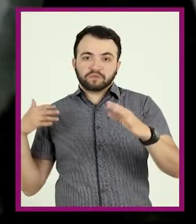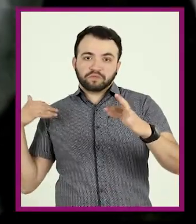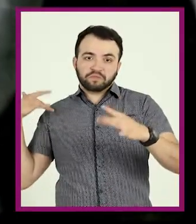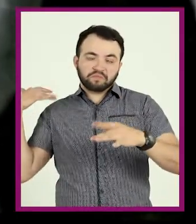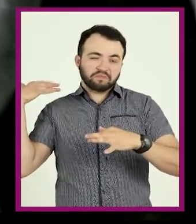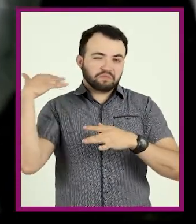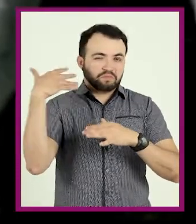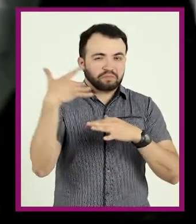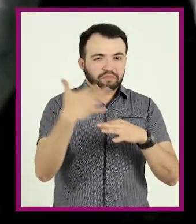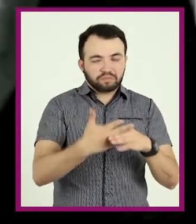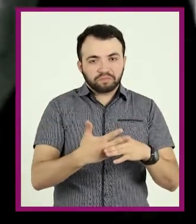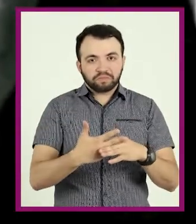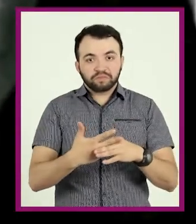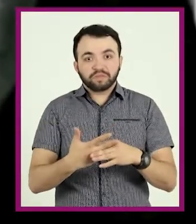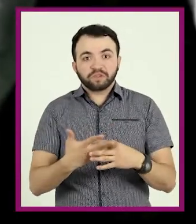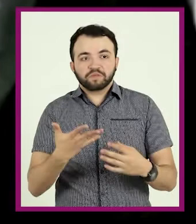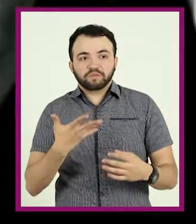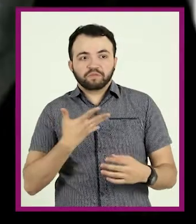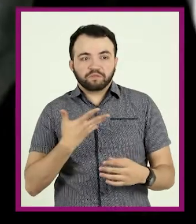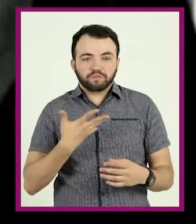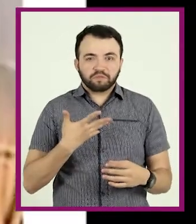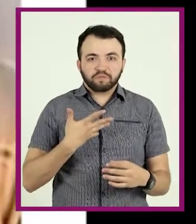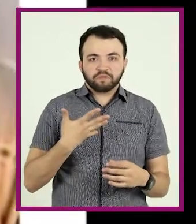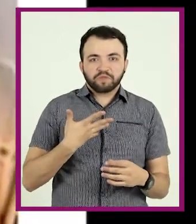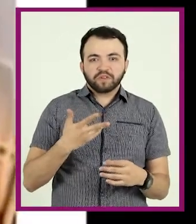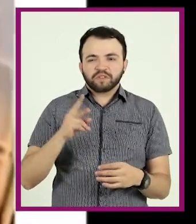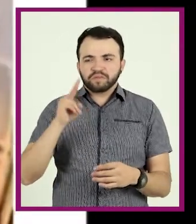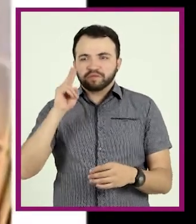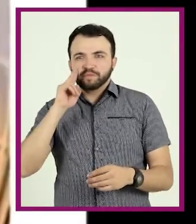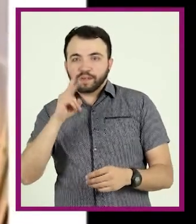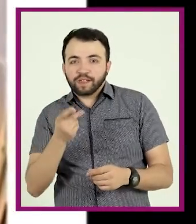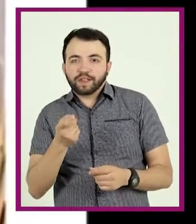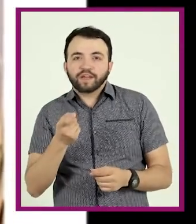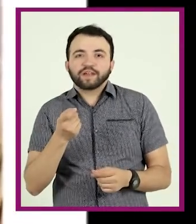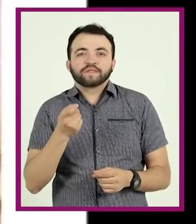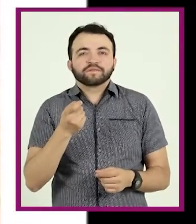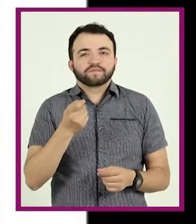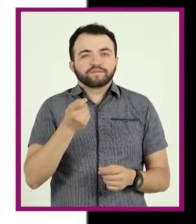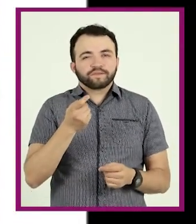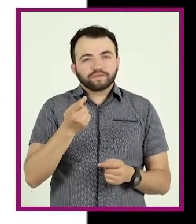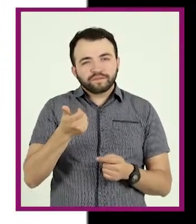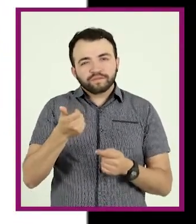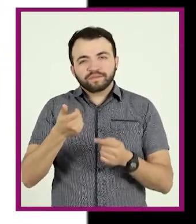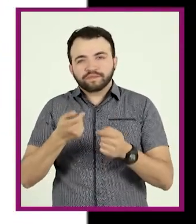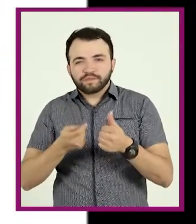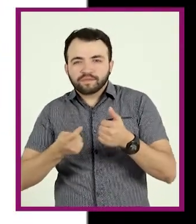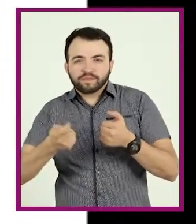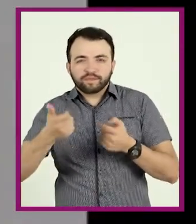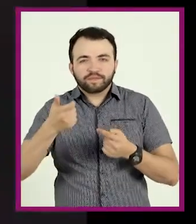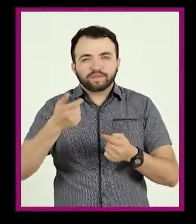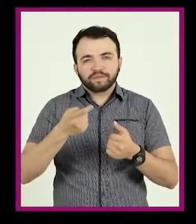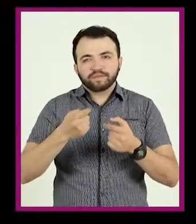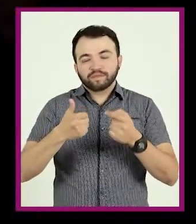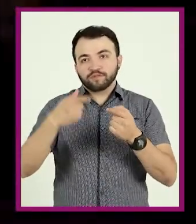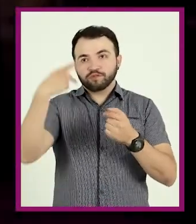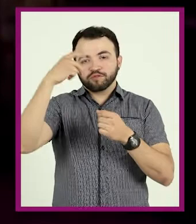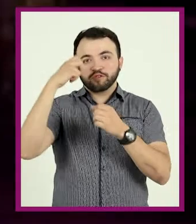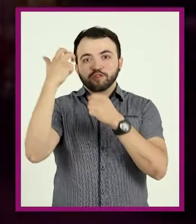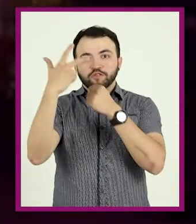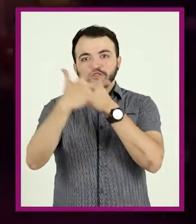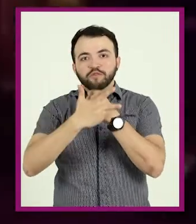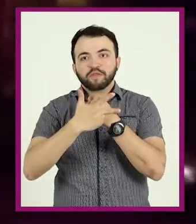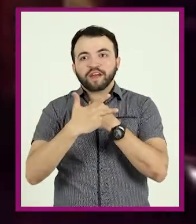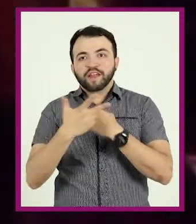Décadas después, aún quedan algunos rasgos de aquella fuerte influencia mexicana en los Balcanes.